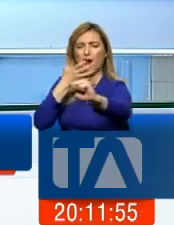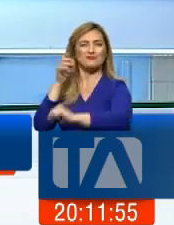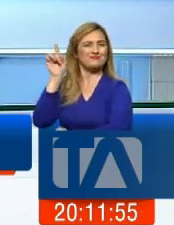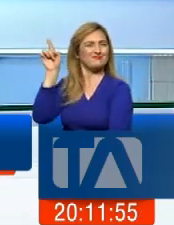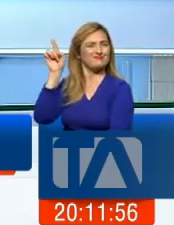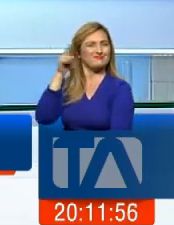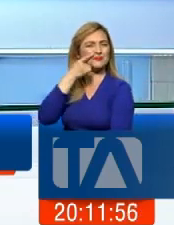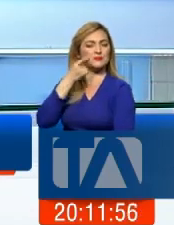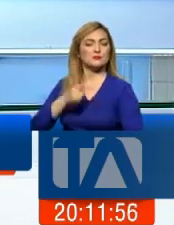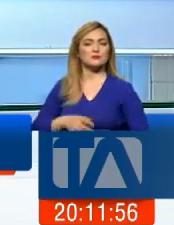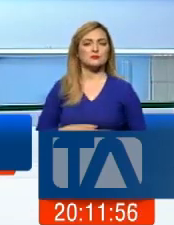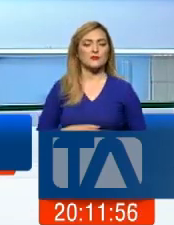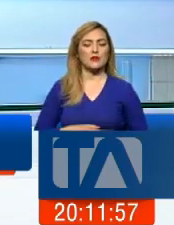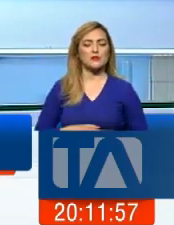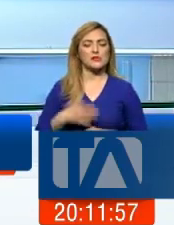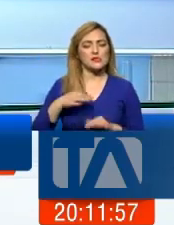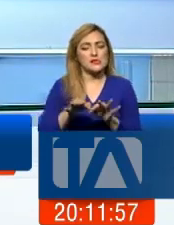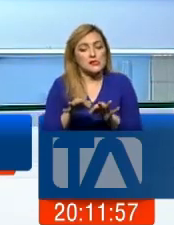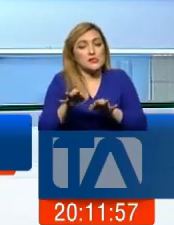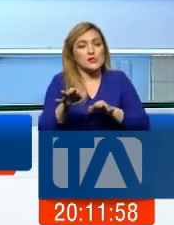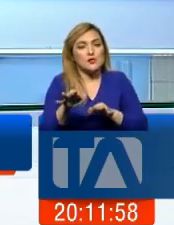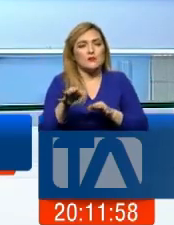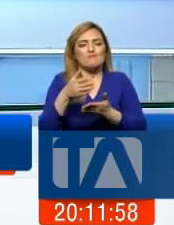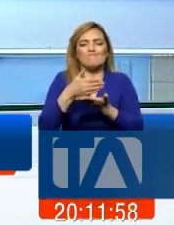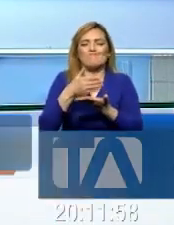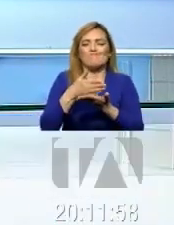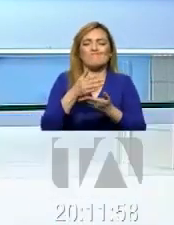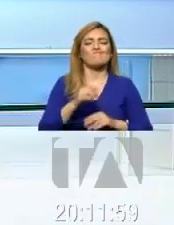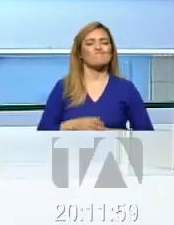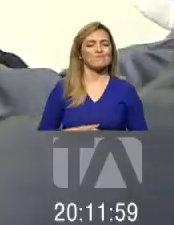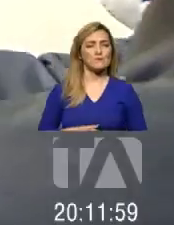de instalada. La diligencia se retomará el jueves.